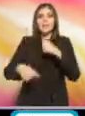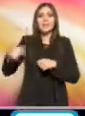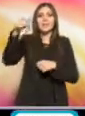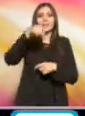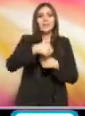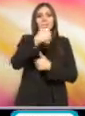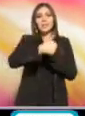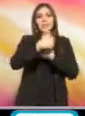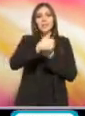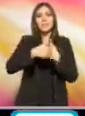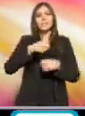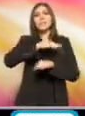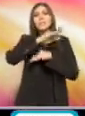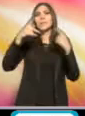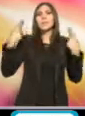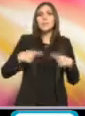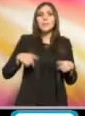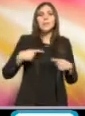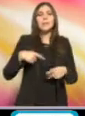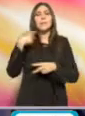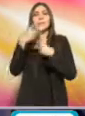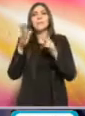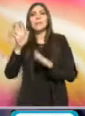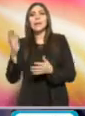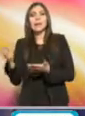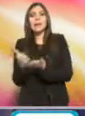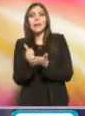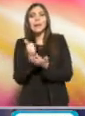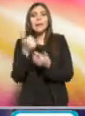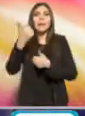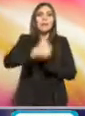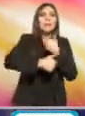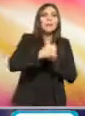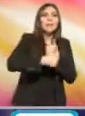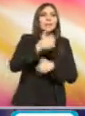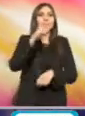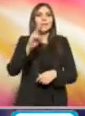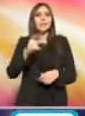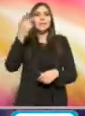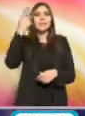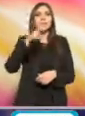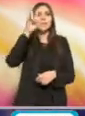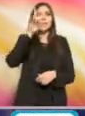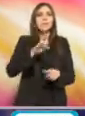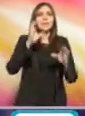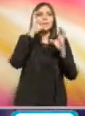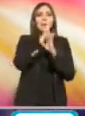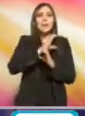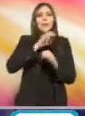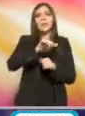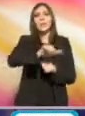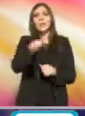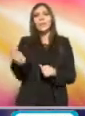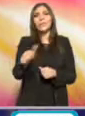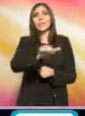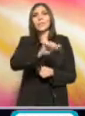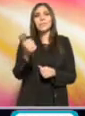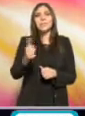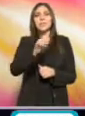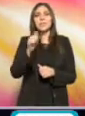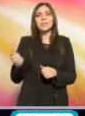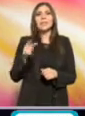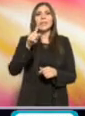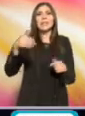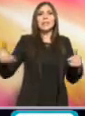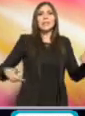gran concurso. Ya sé que todo el mundo va a ganar, nadie gana, está entrampado, pero no. es canción tras canción, canción tras... bien. Está